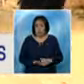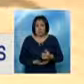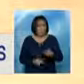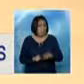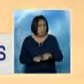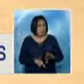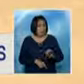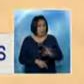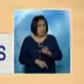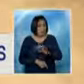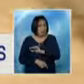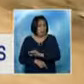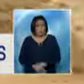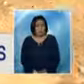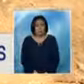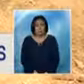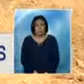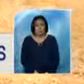ladridos.